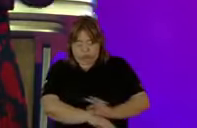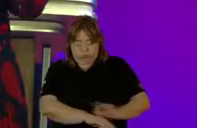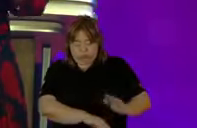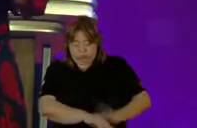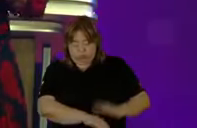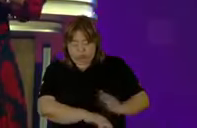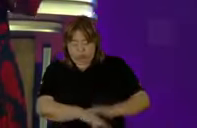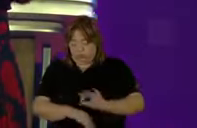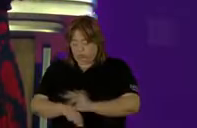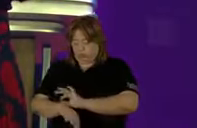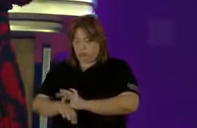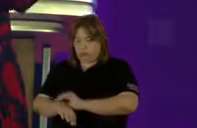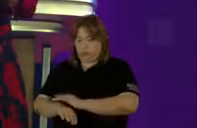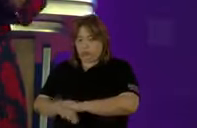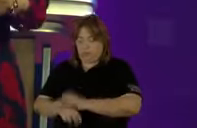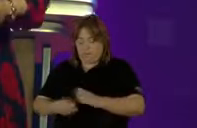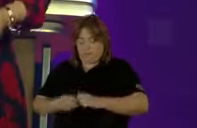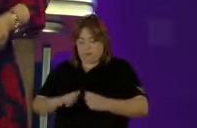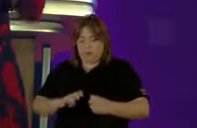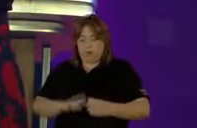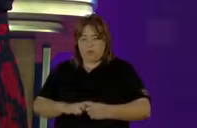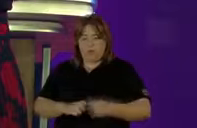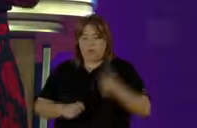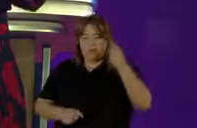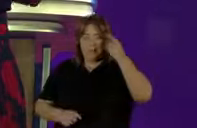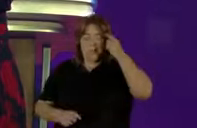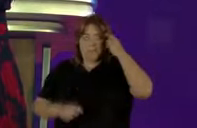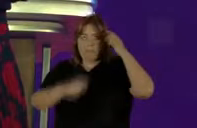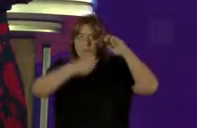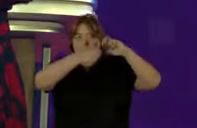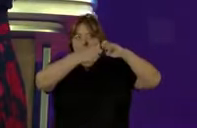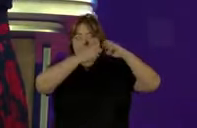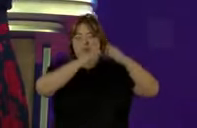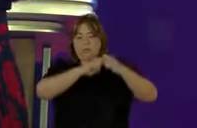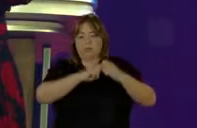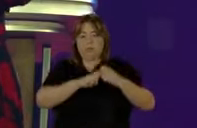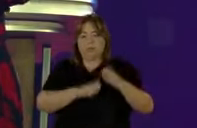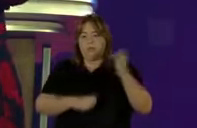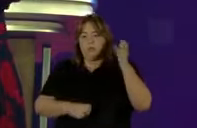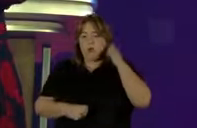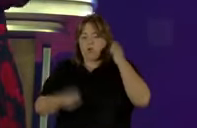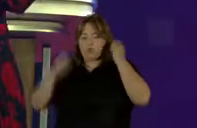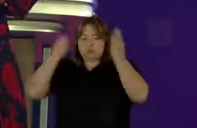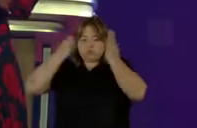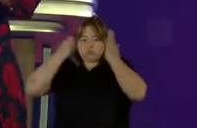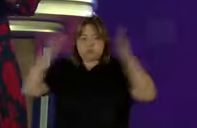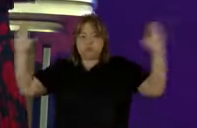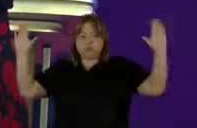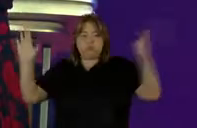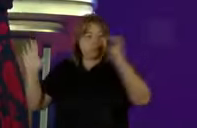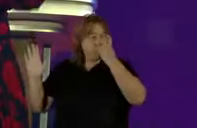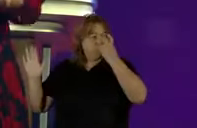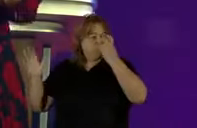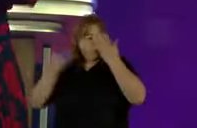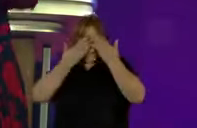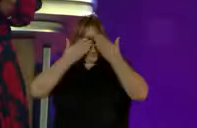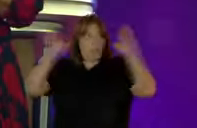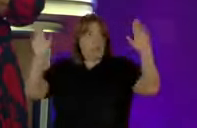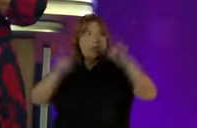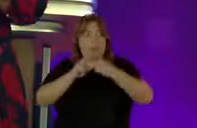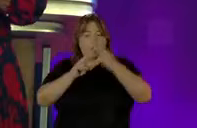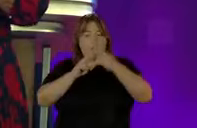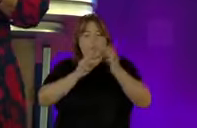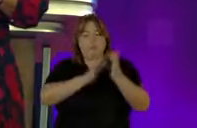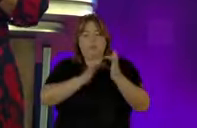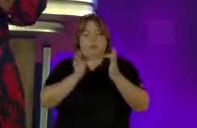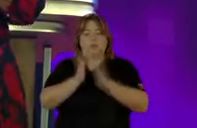esos riñones. Problemas cognitivos, Señor. Ahora mismo, los sordos oyen, los ciegos ven. En el nombre de Jesús